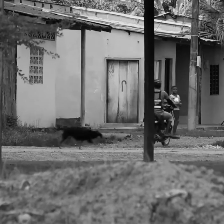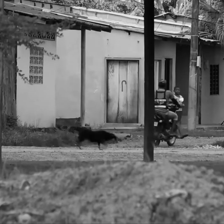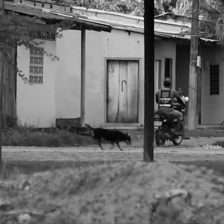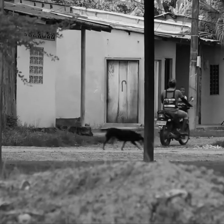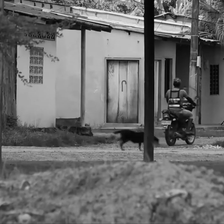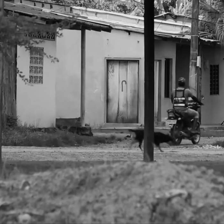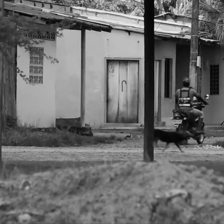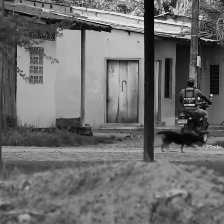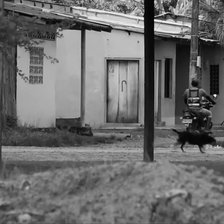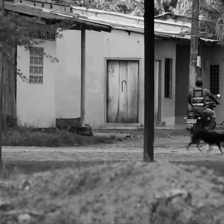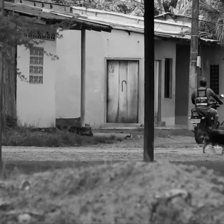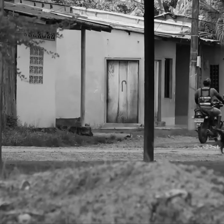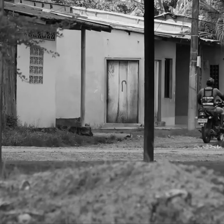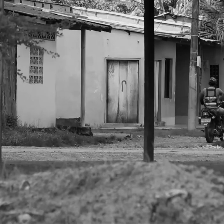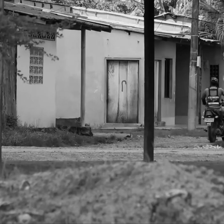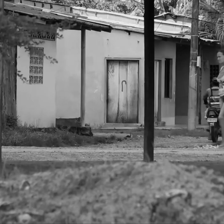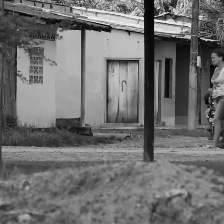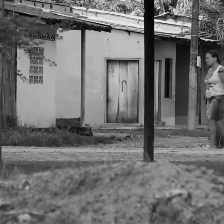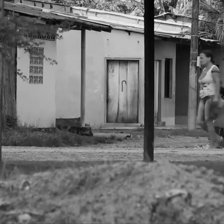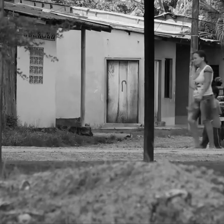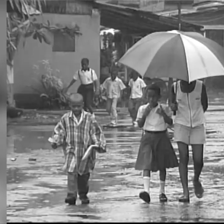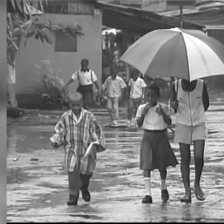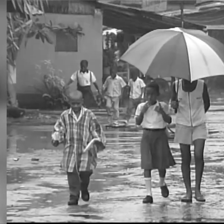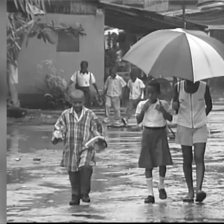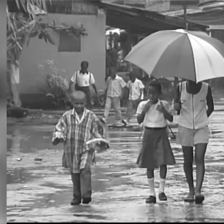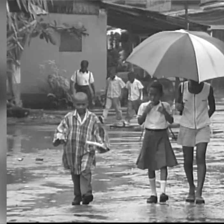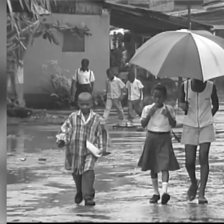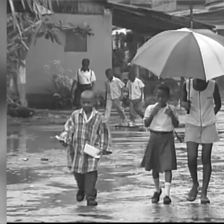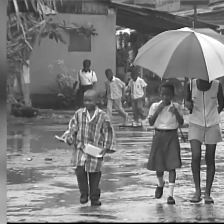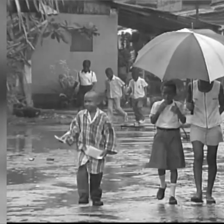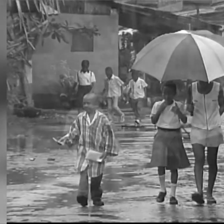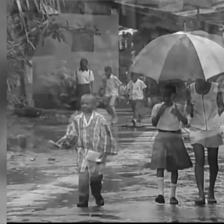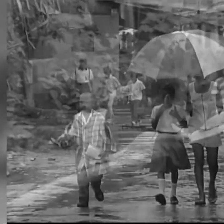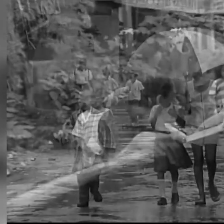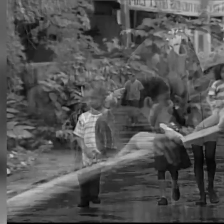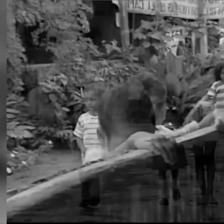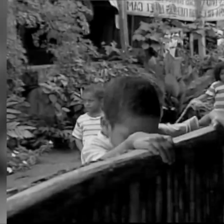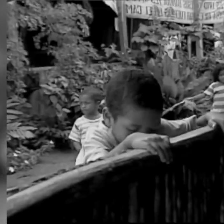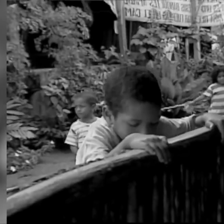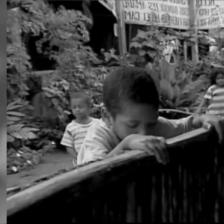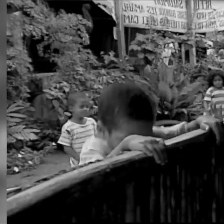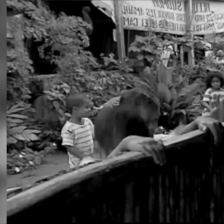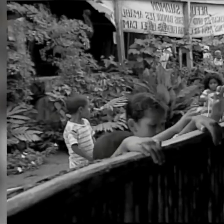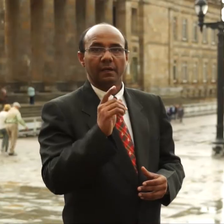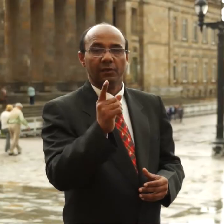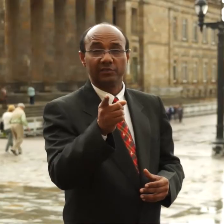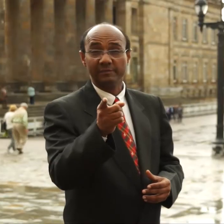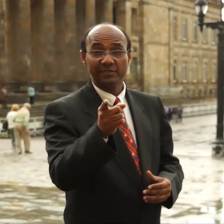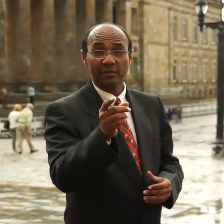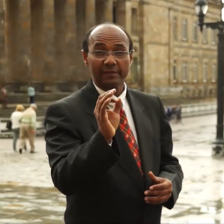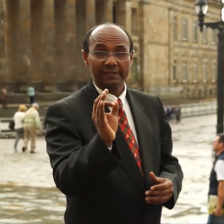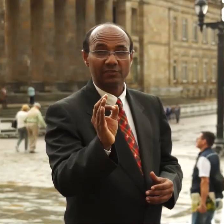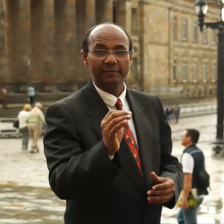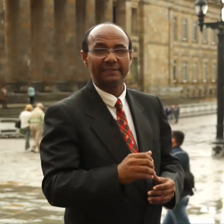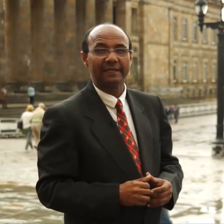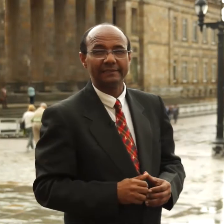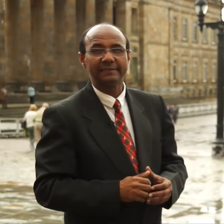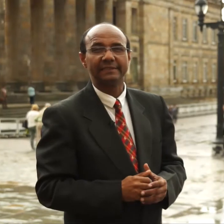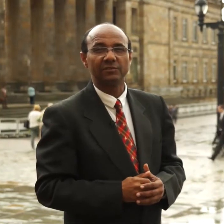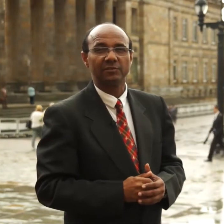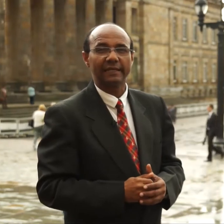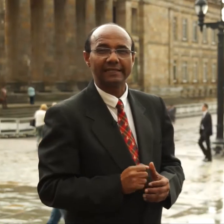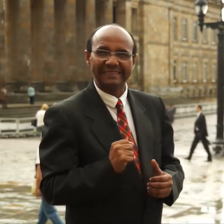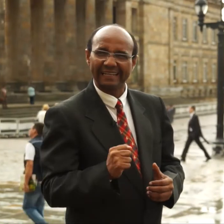están aumentando, como las extorsiones, las amenazas a líderes sociales y los desplazamientos individuales. Los invito a ver estos